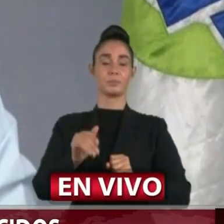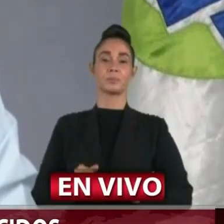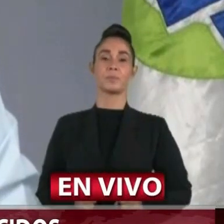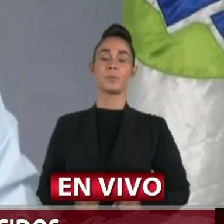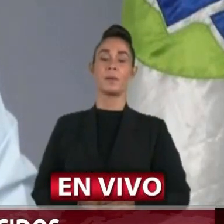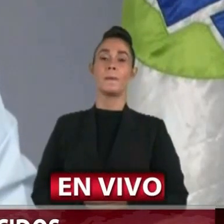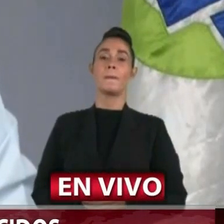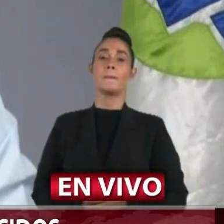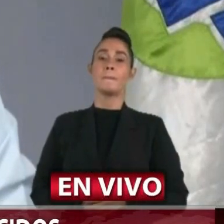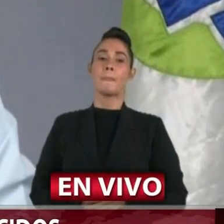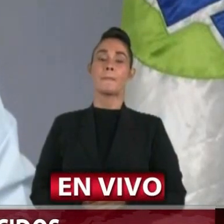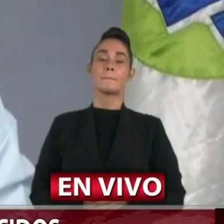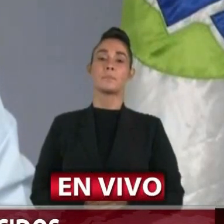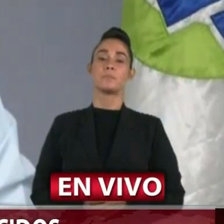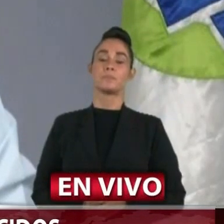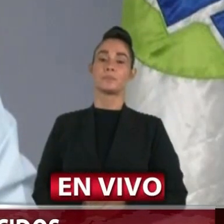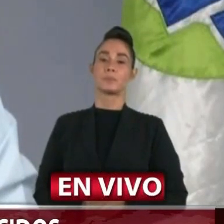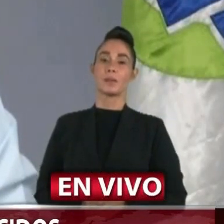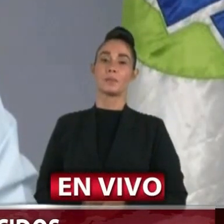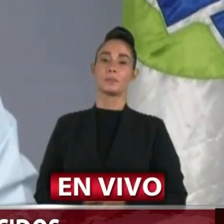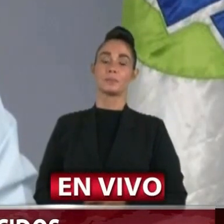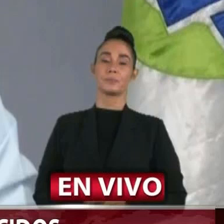COVID.